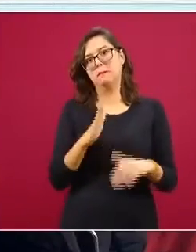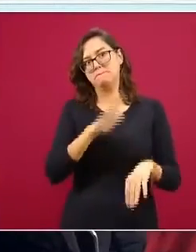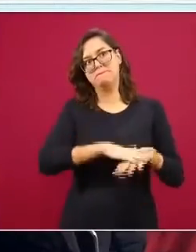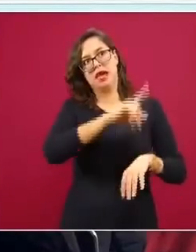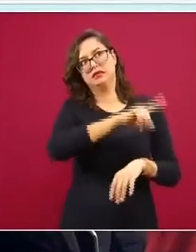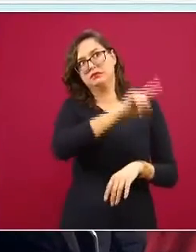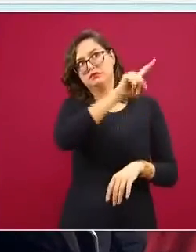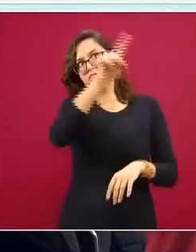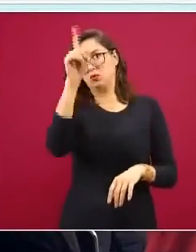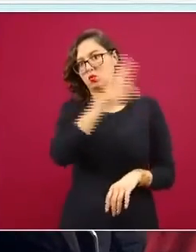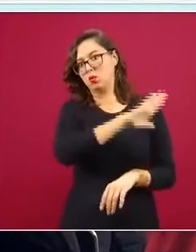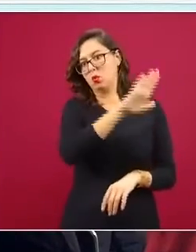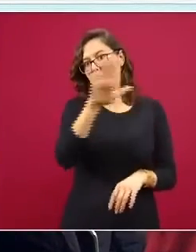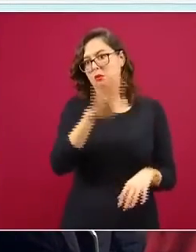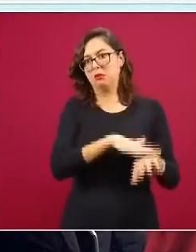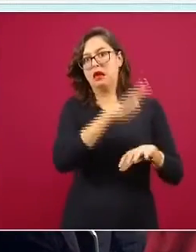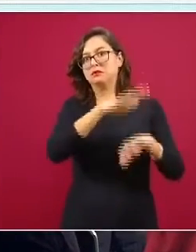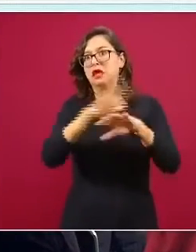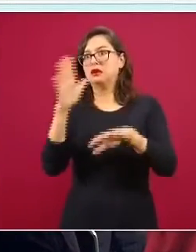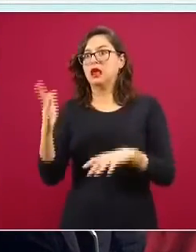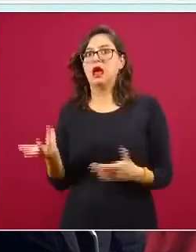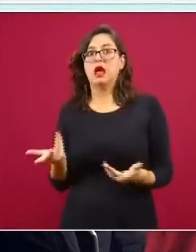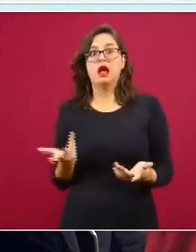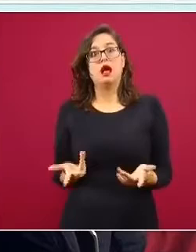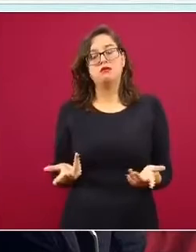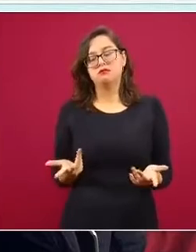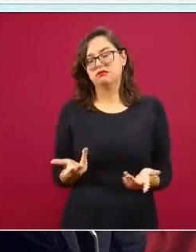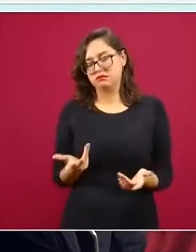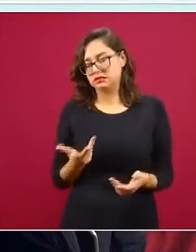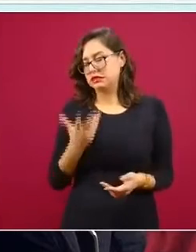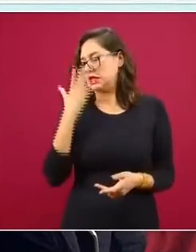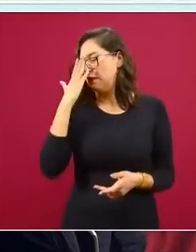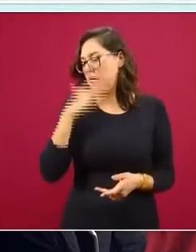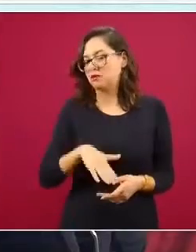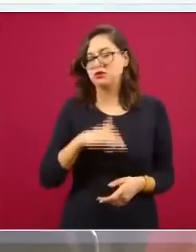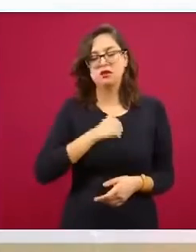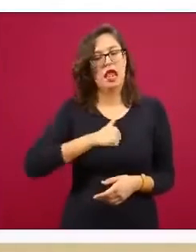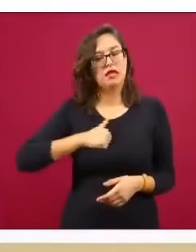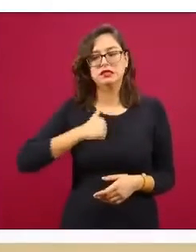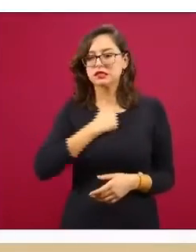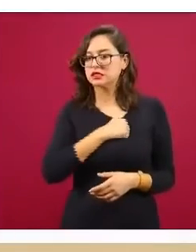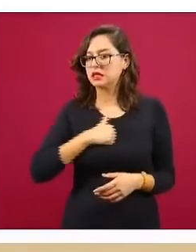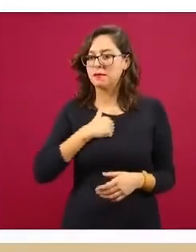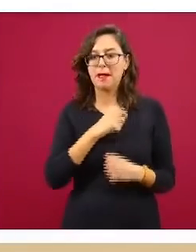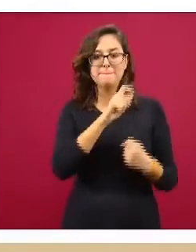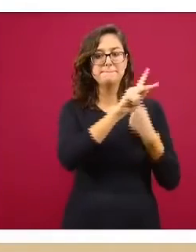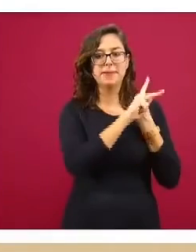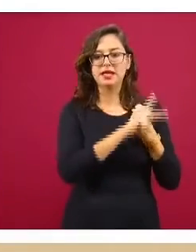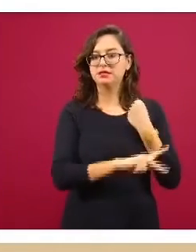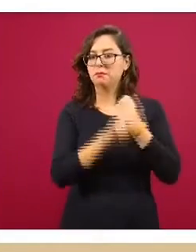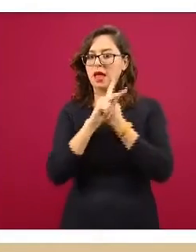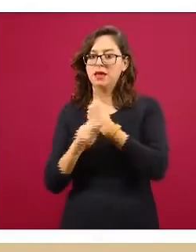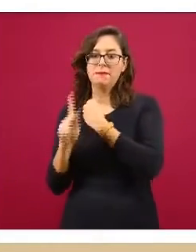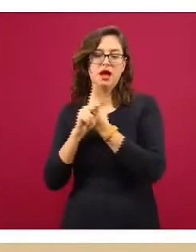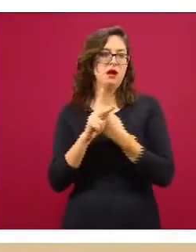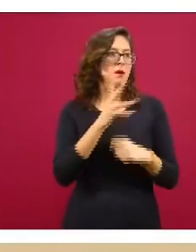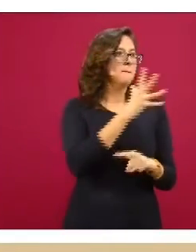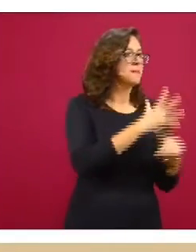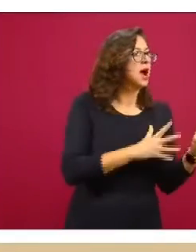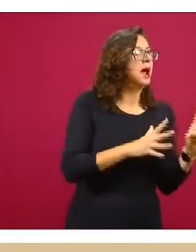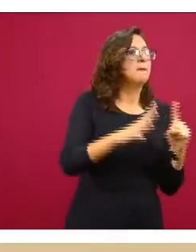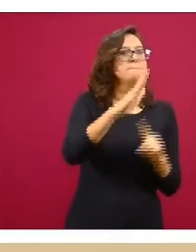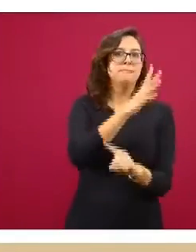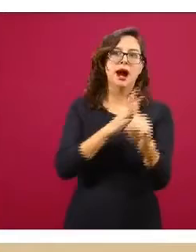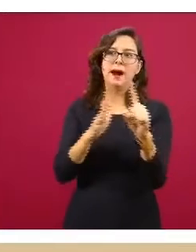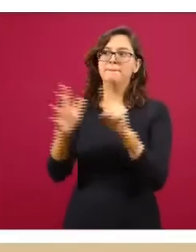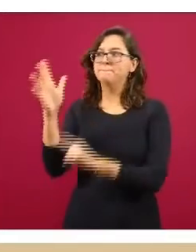una, tampoco nos gusta, hay que entender que las realidades en los diferentes países son diferentes, ¿no? Y también aún con